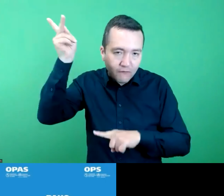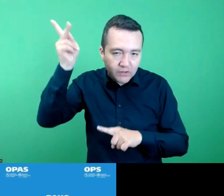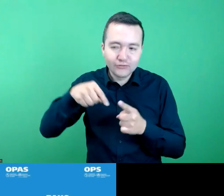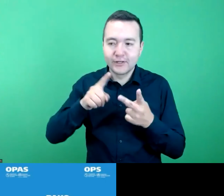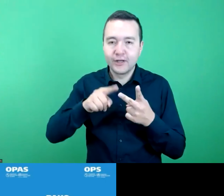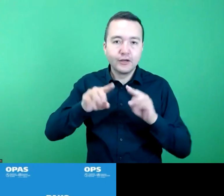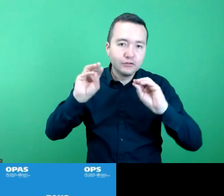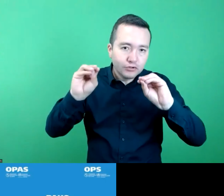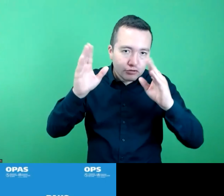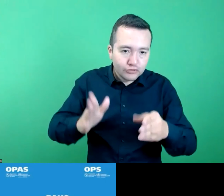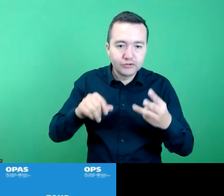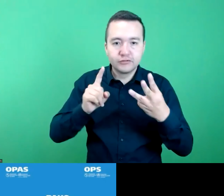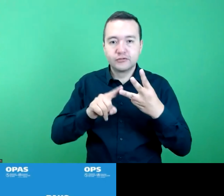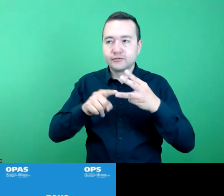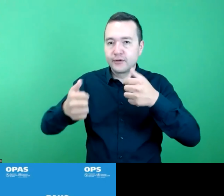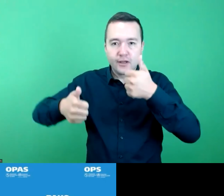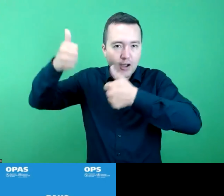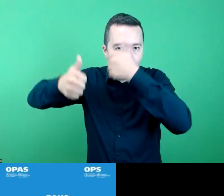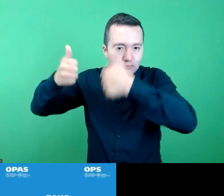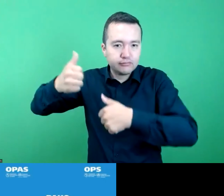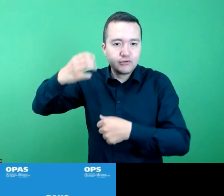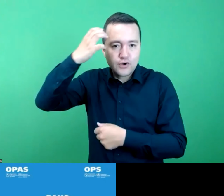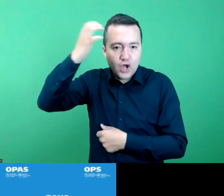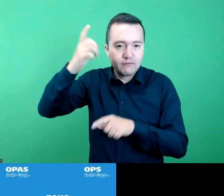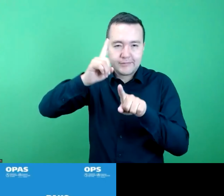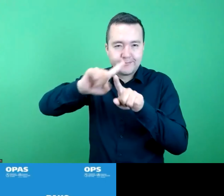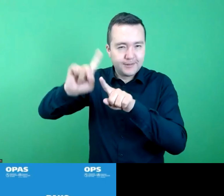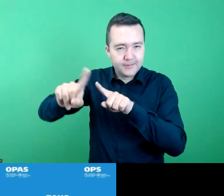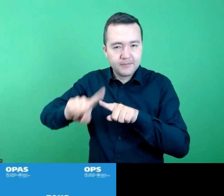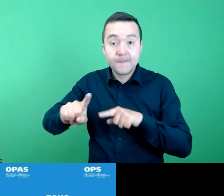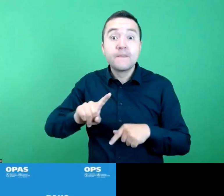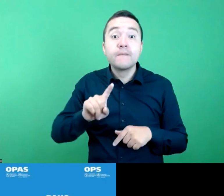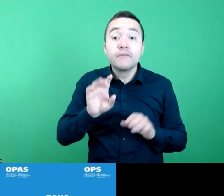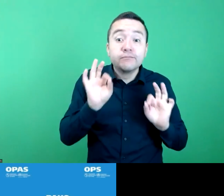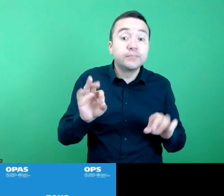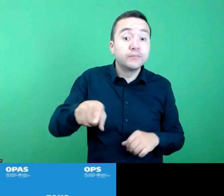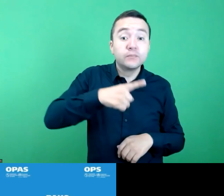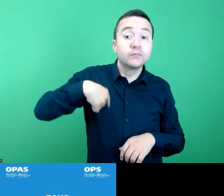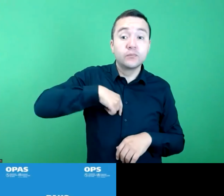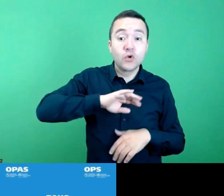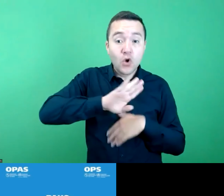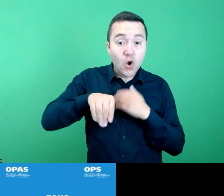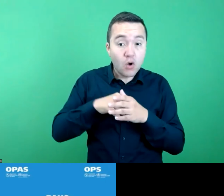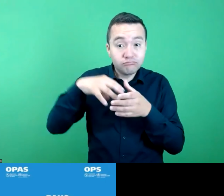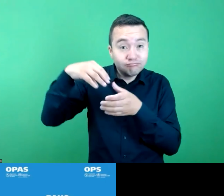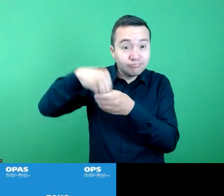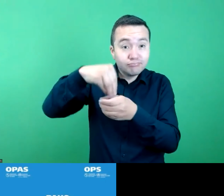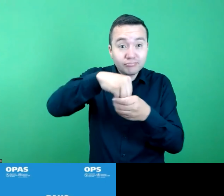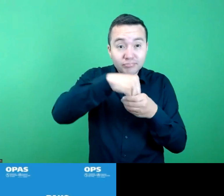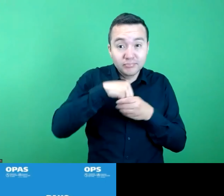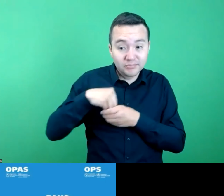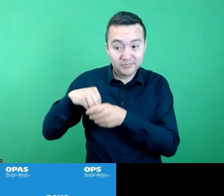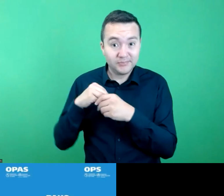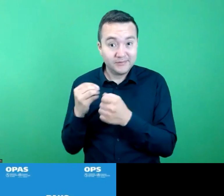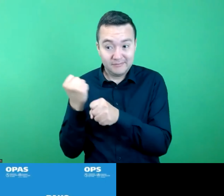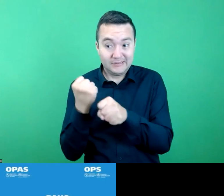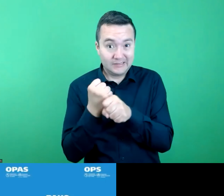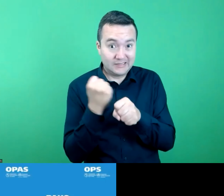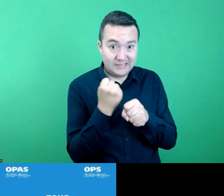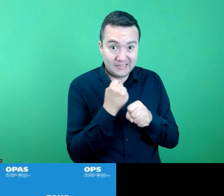nosotros, en cada uno de nuestros equipos de trabajo, sea como sea nuestra relación o nuestra capacidad